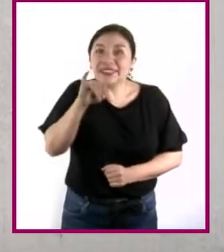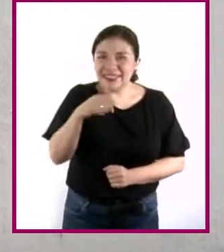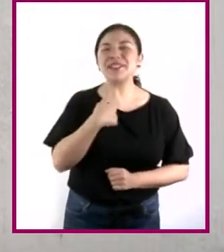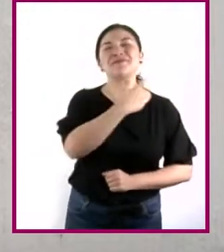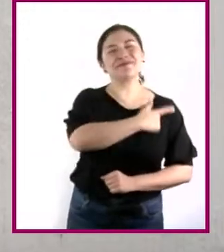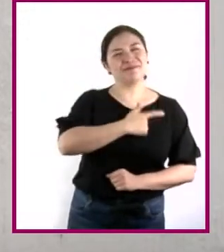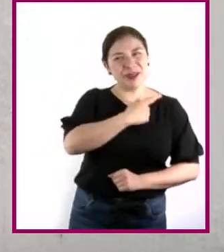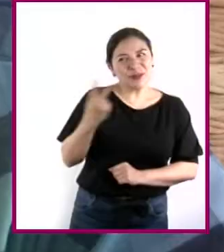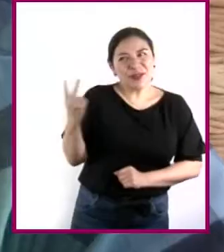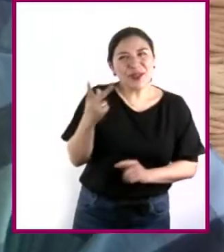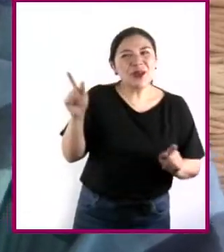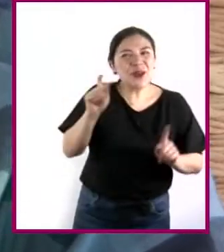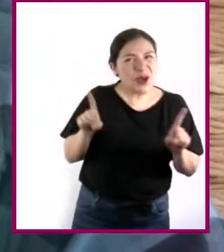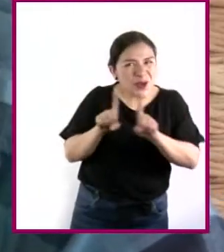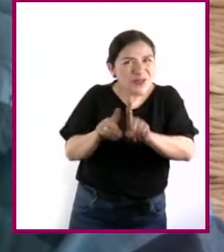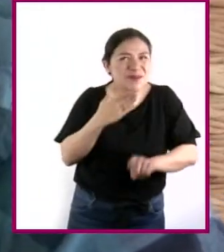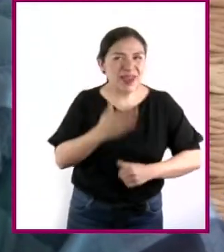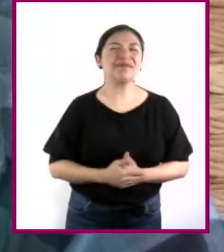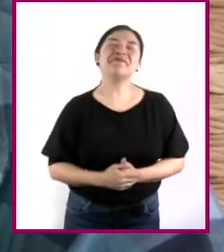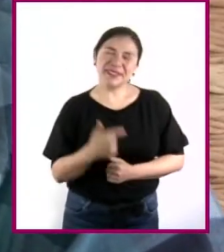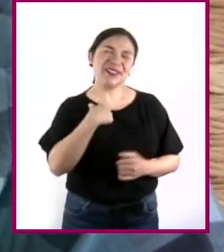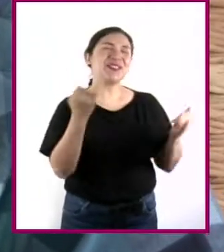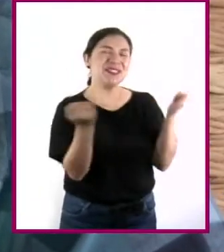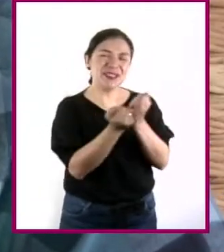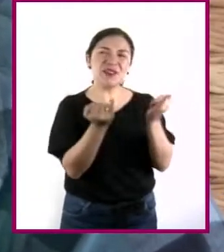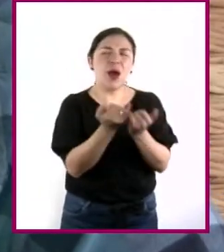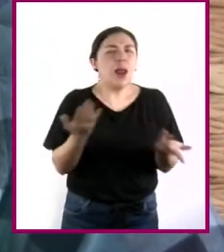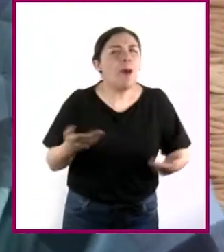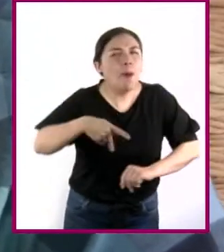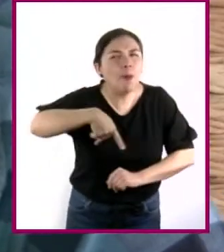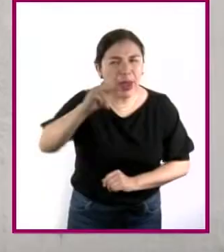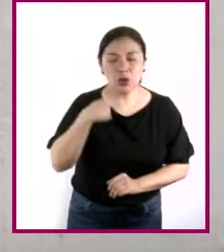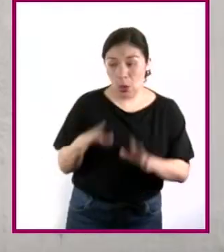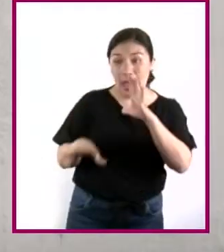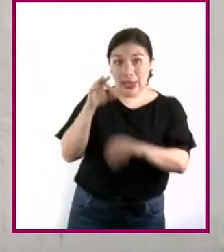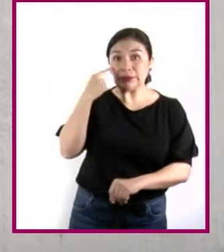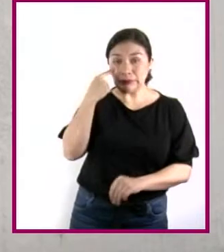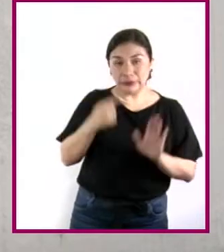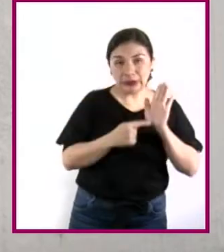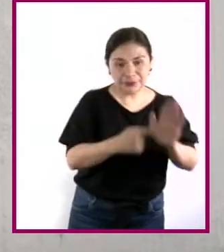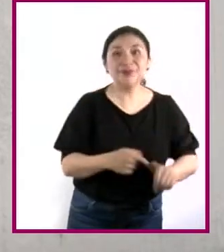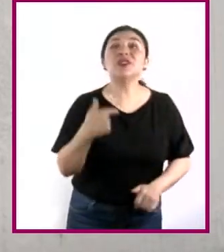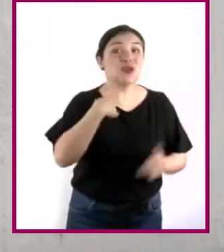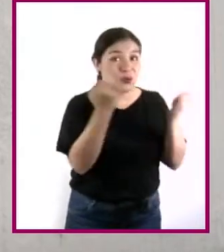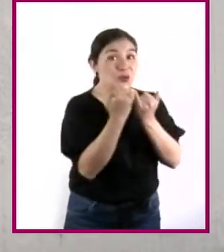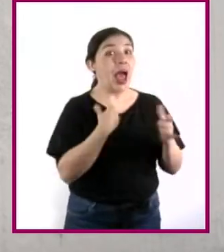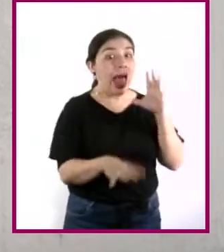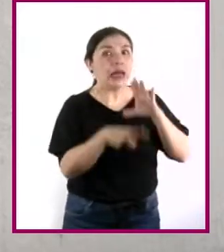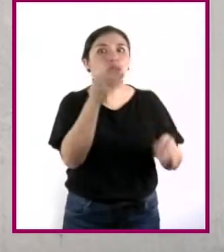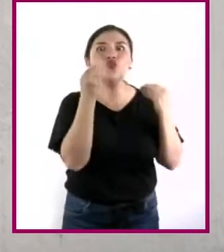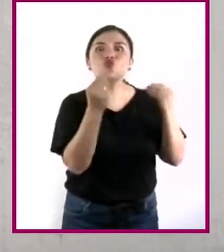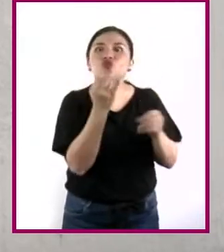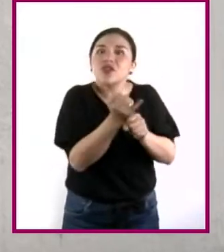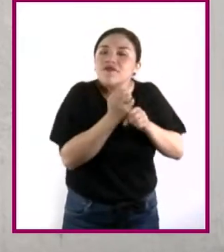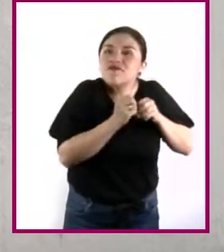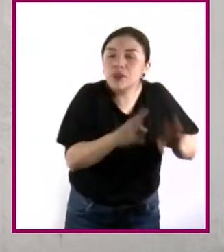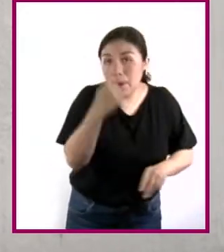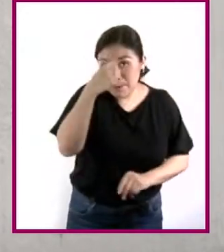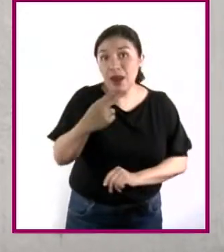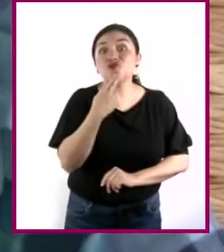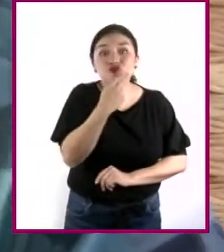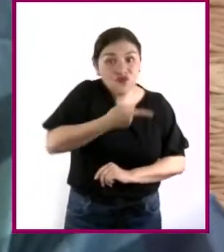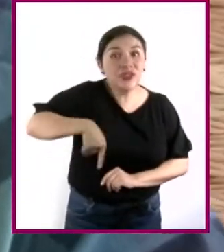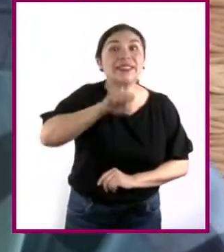mucho gusto por ambos. Sí, yo también. Pero, mira, encontré algo. Yo también ya encontré mucha información que nos será muy